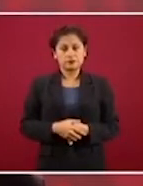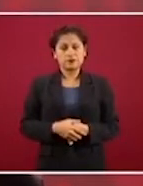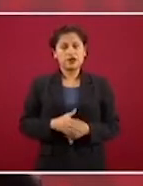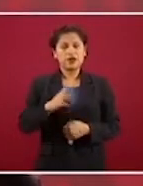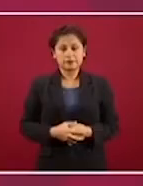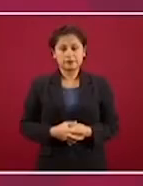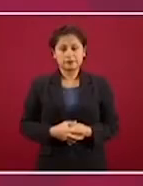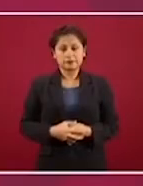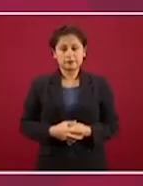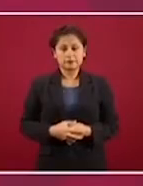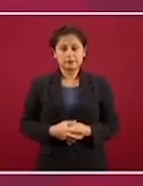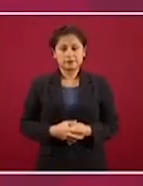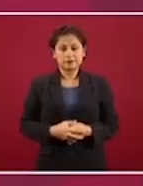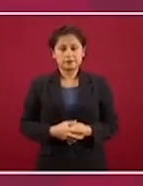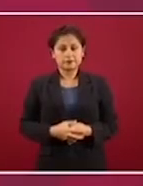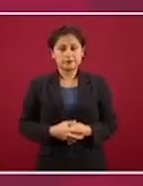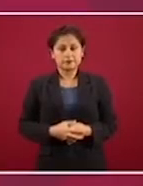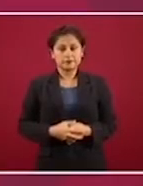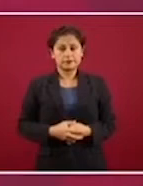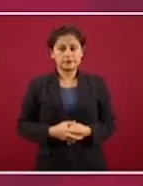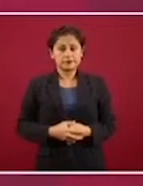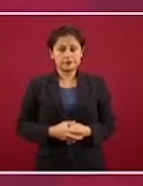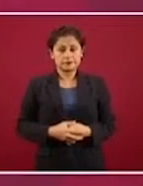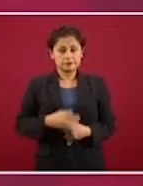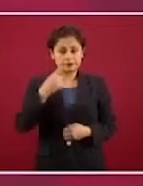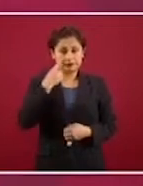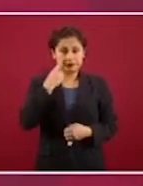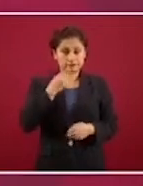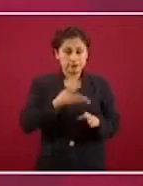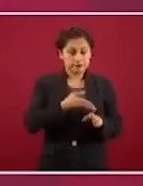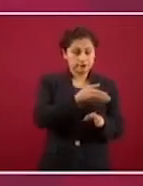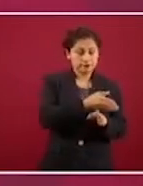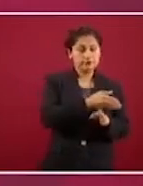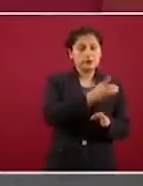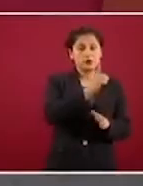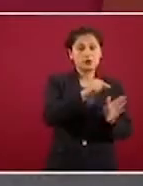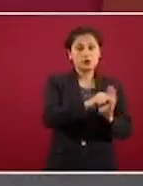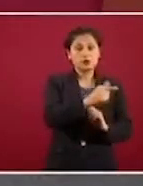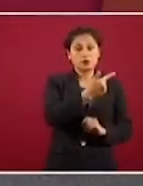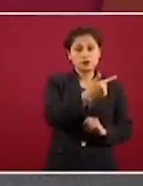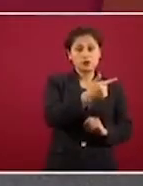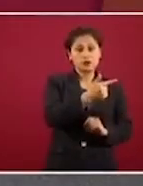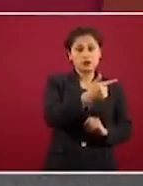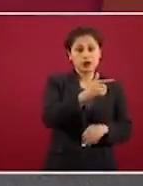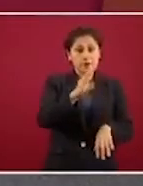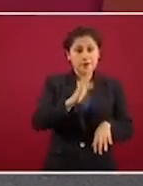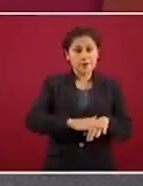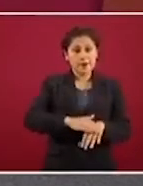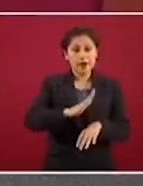5 billones, de 1.7 a 5 billones,